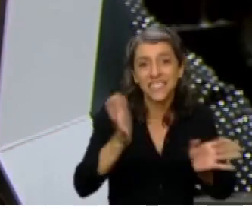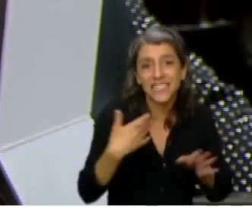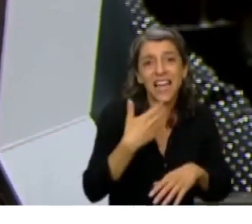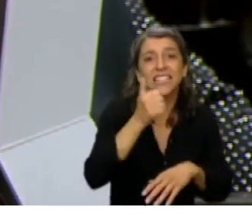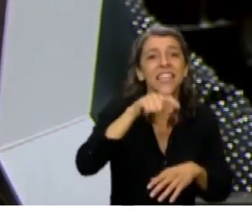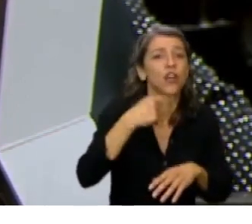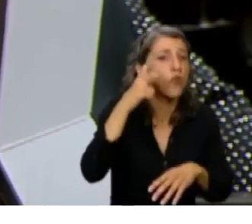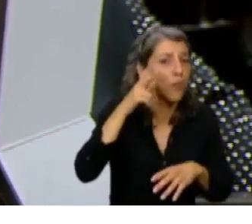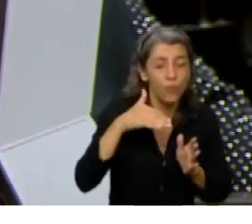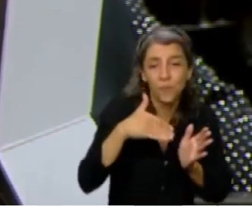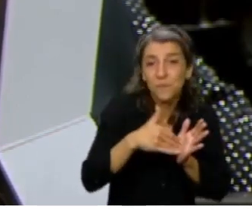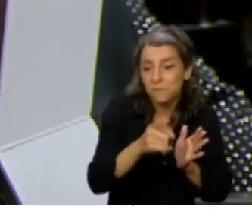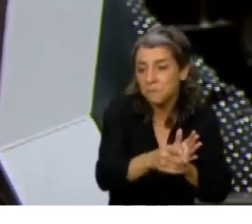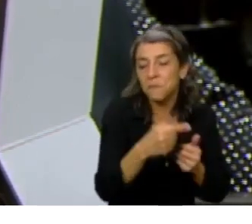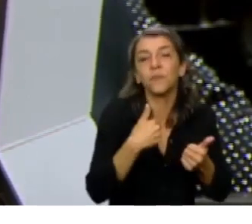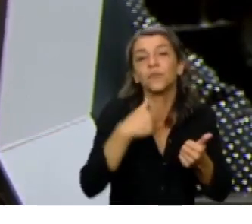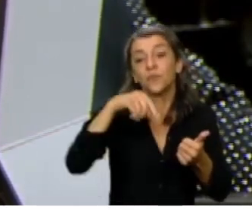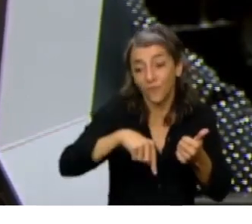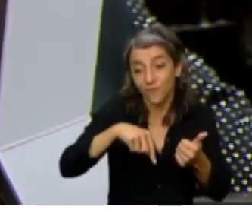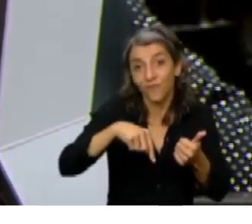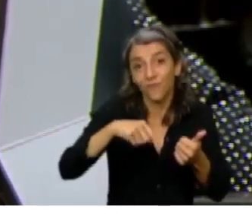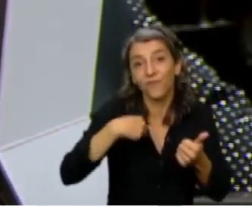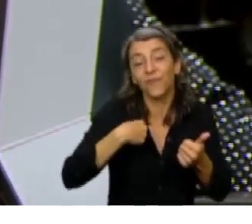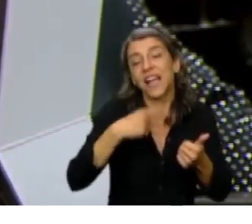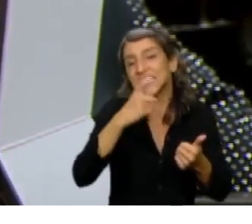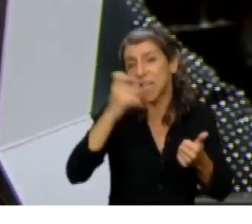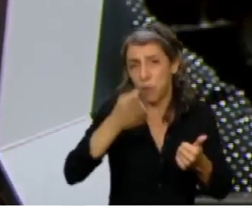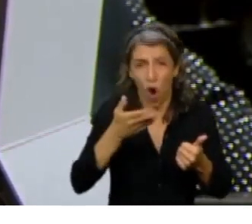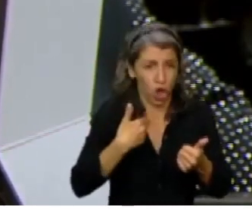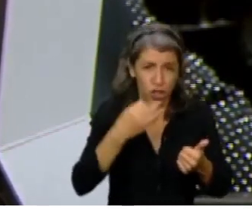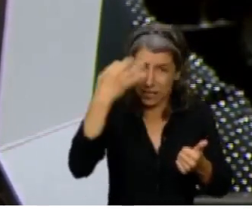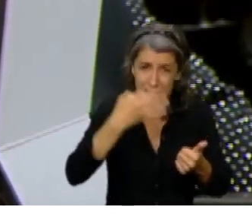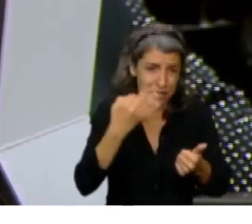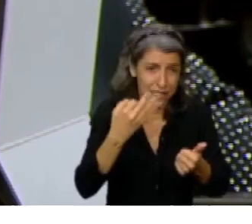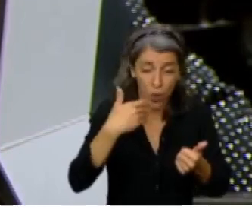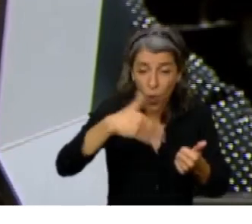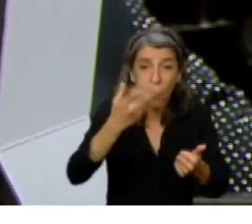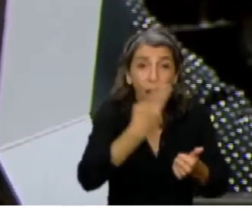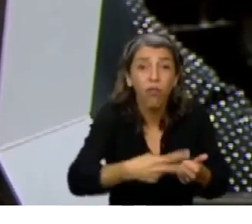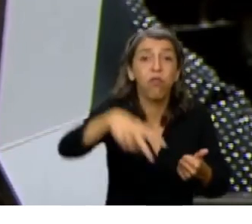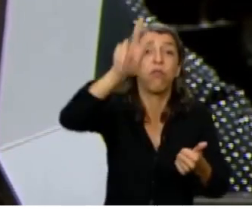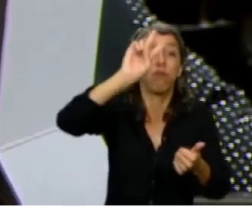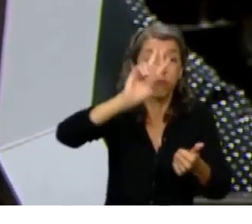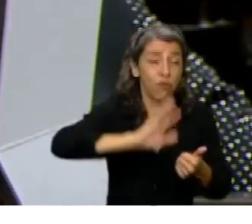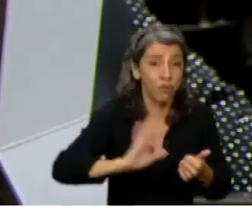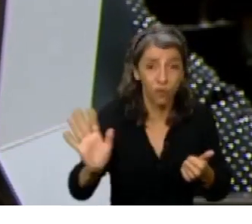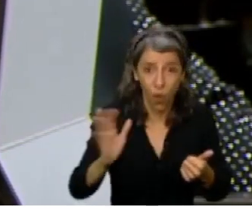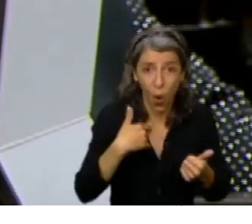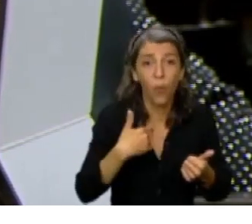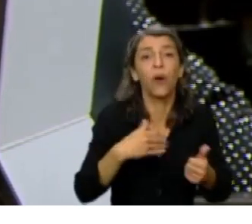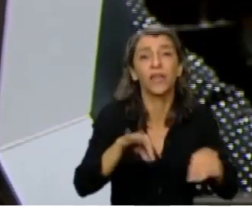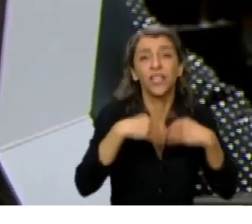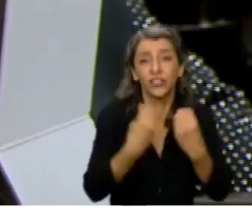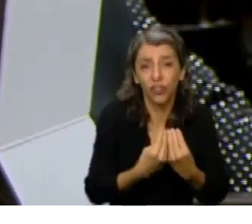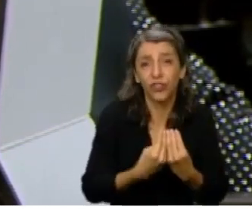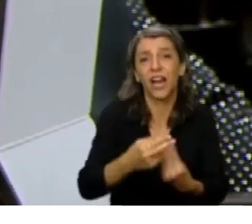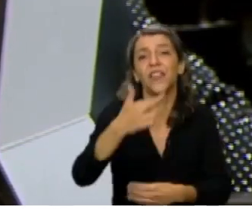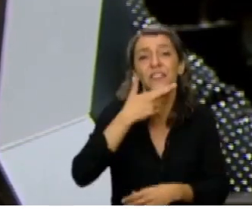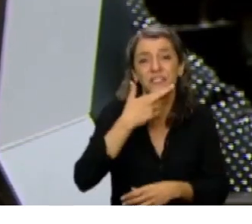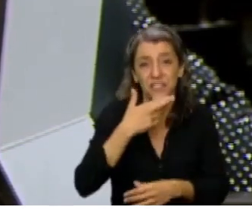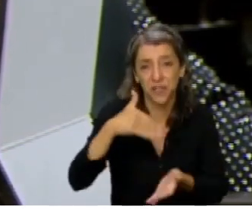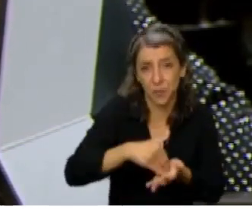del 100%, el año que viene se va a duplicar para llegar a la friolera de 17 billones de